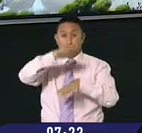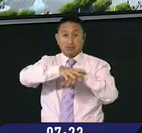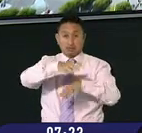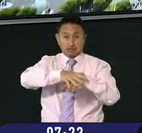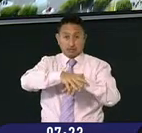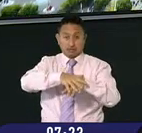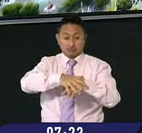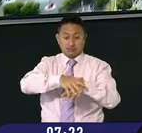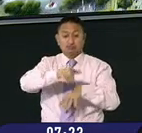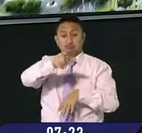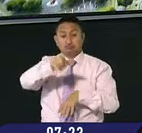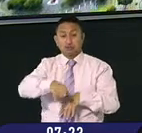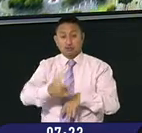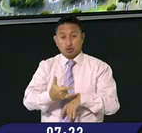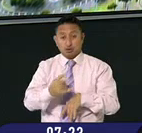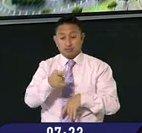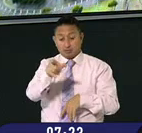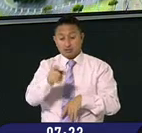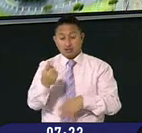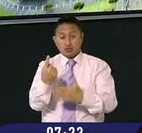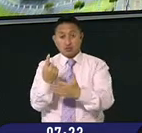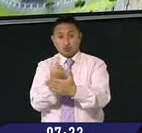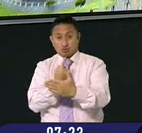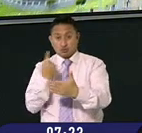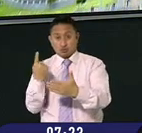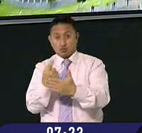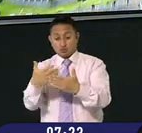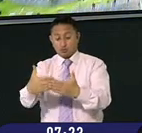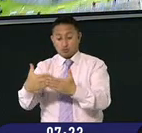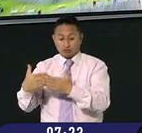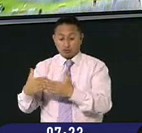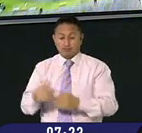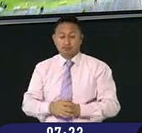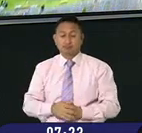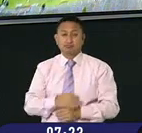cerco epidemiológico en la zona donde se detectó al paciente. Le contamos.